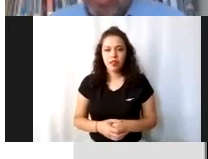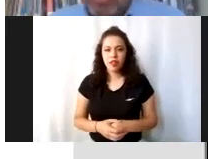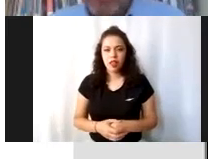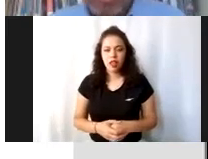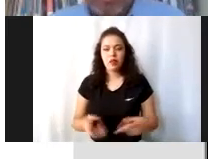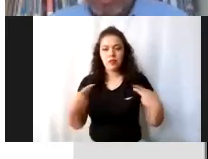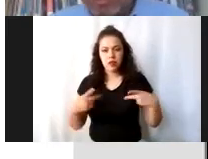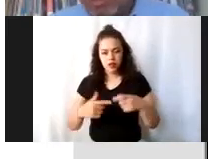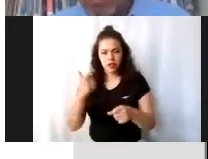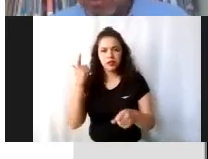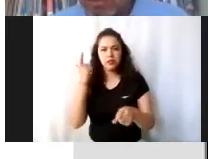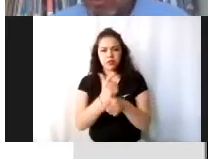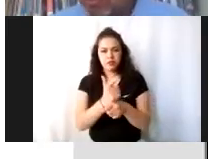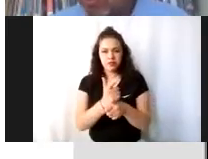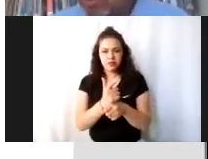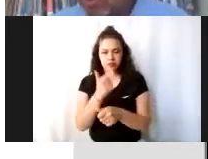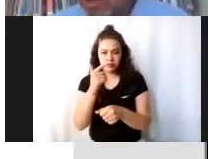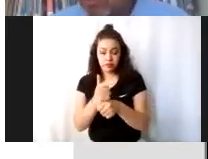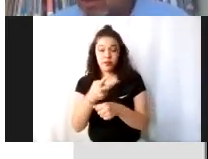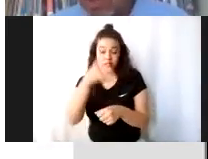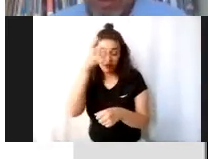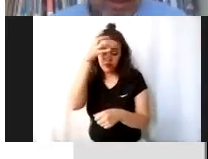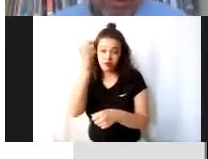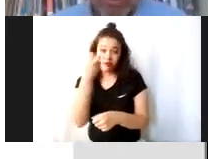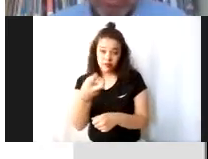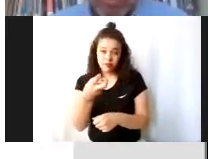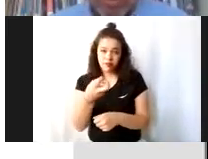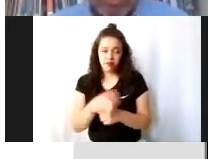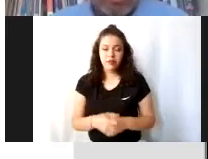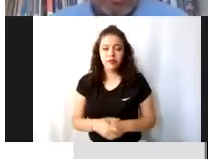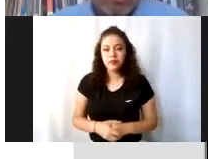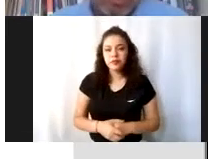identificada o identificable, esa es la definición canónica,